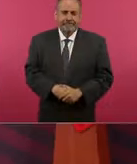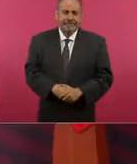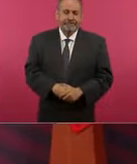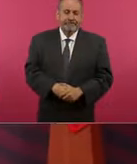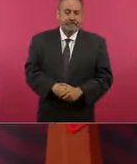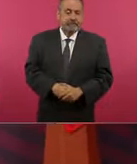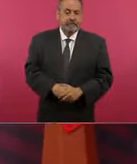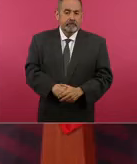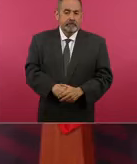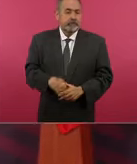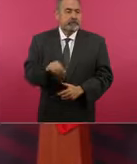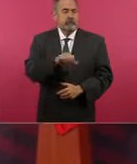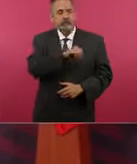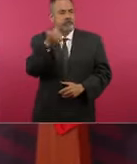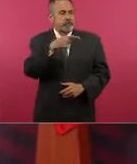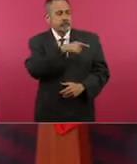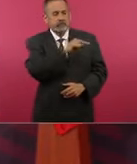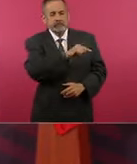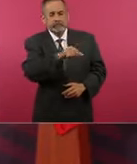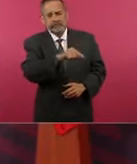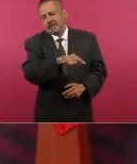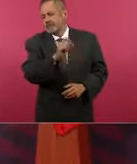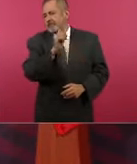Porque otros, pues siempre